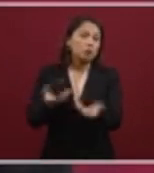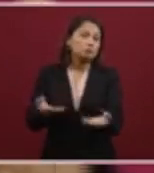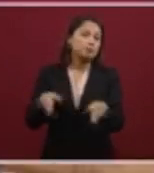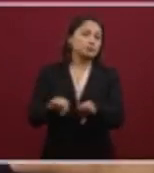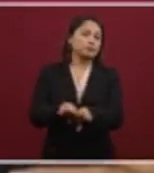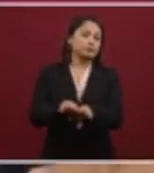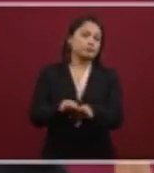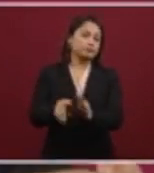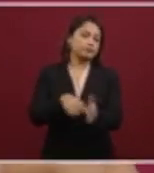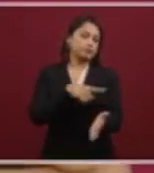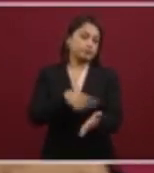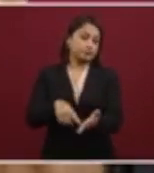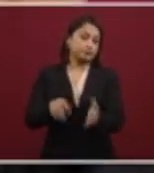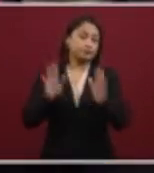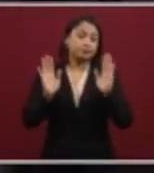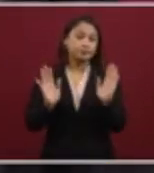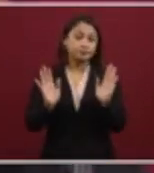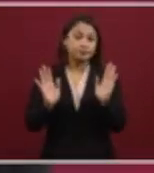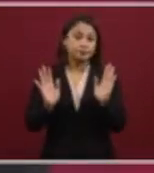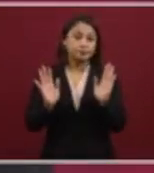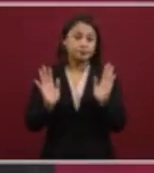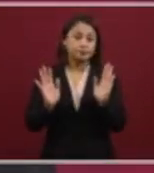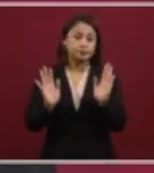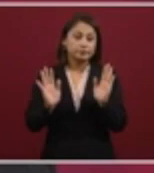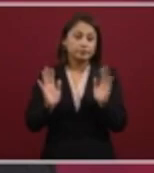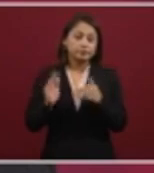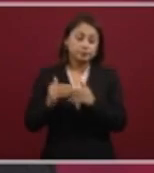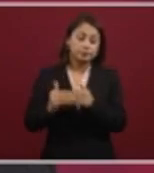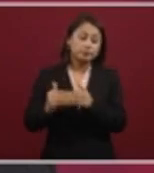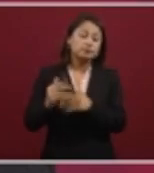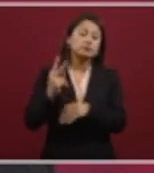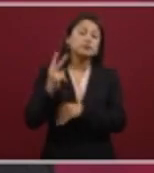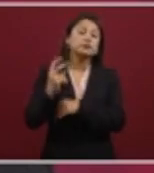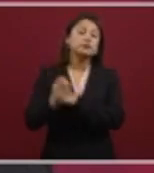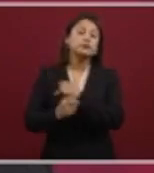Y hablamos de 2 años,